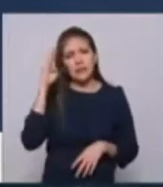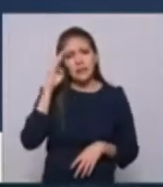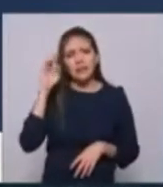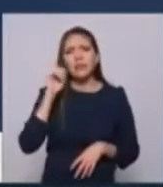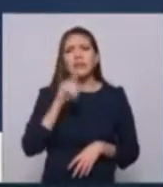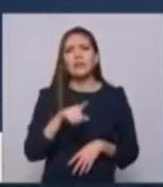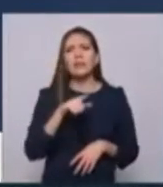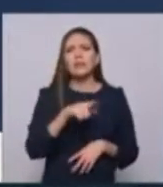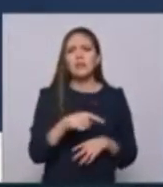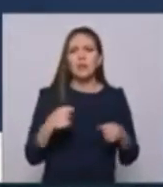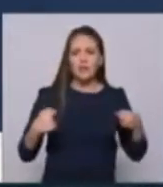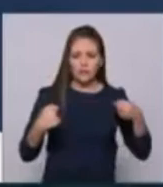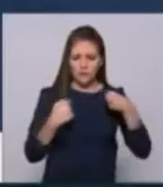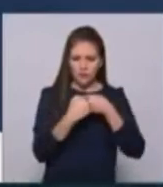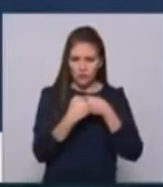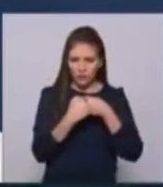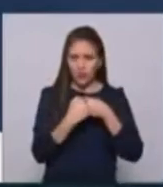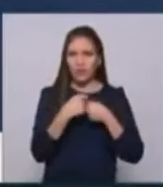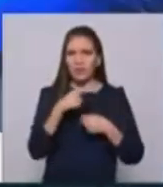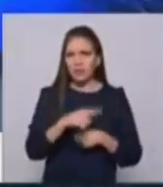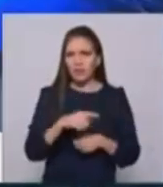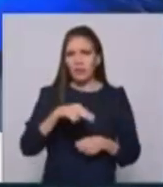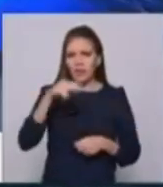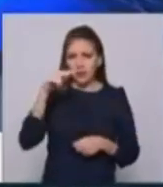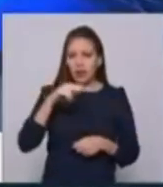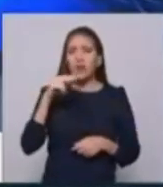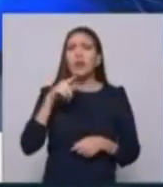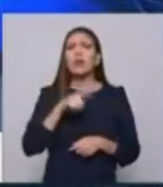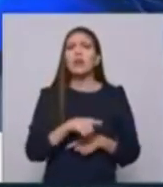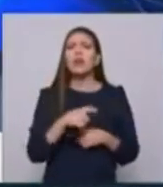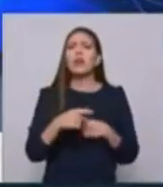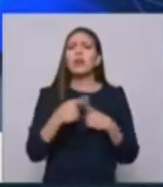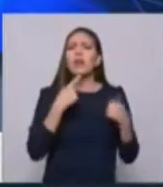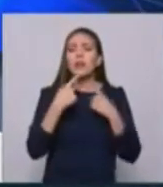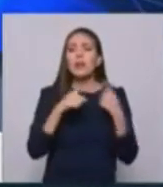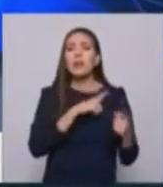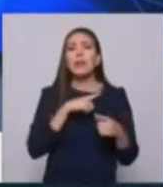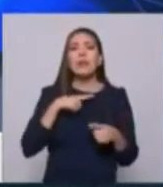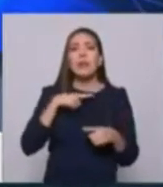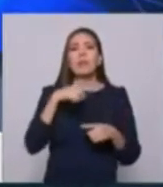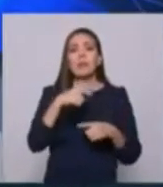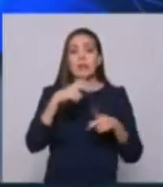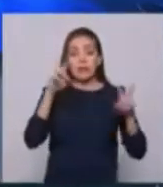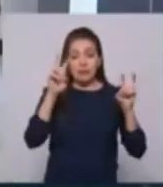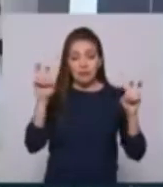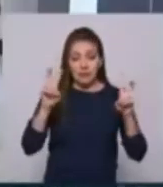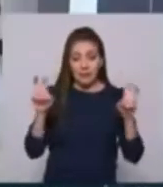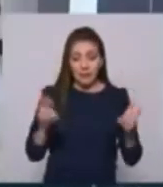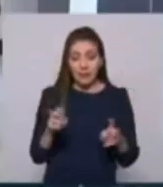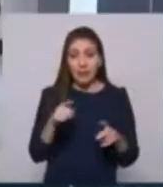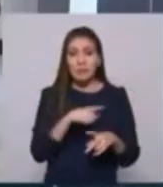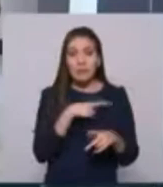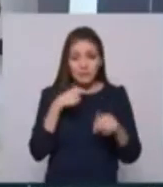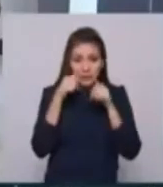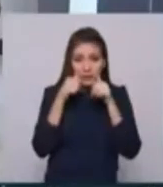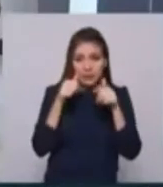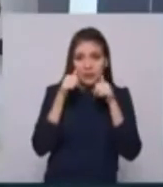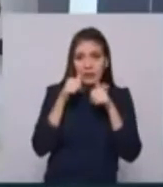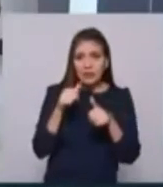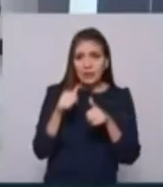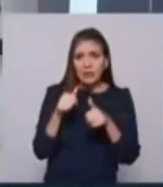con Frontera Norte, ya es una comisión per se, que tiene que tratar todos estos temas, pero resulta que también ahora